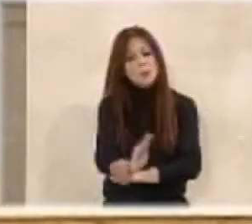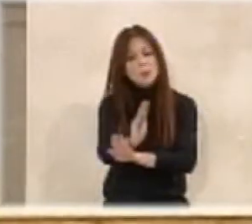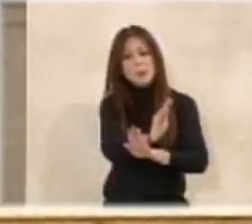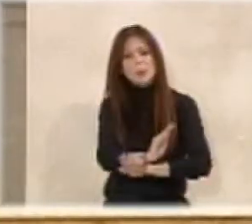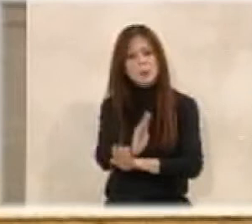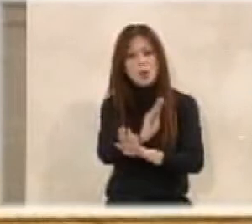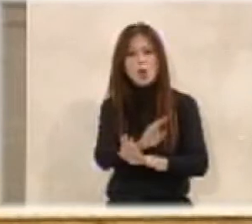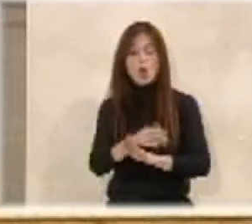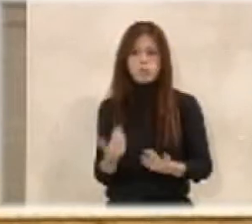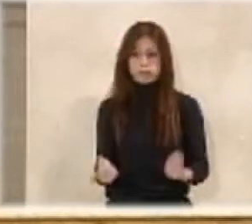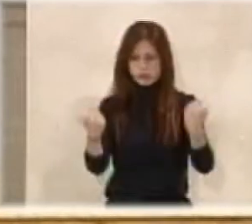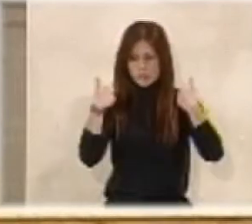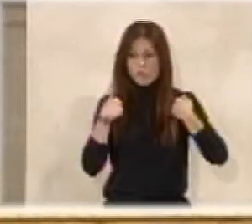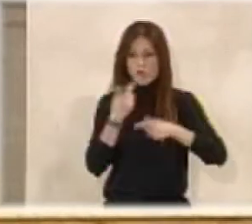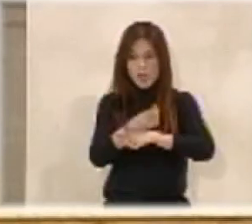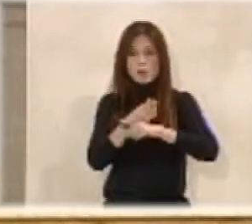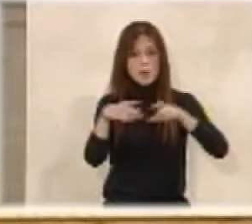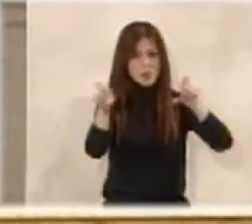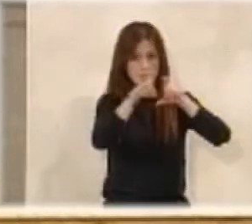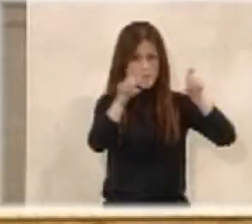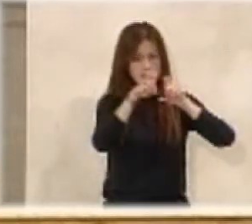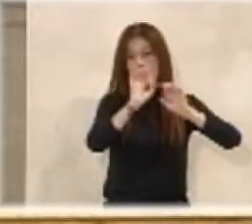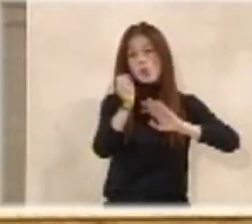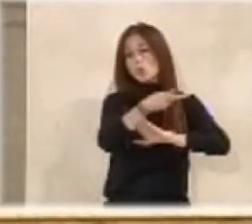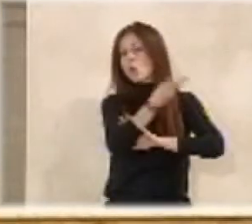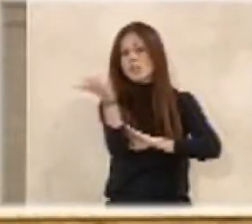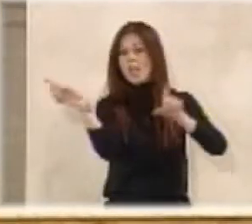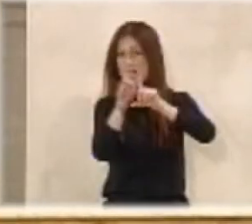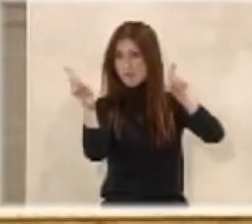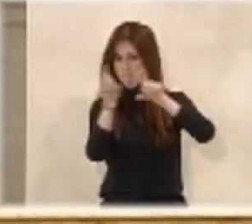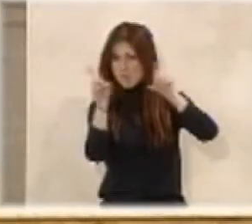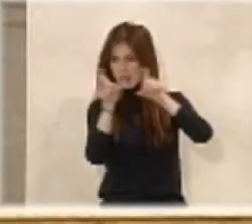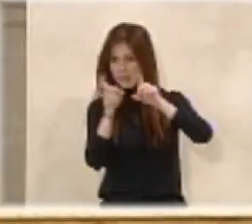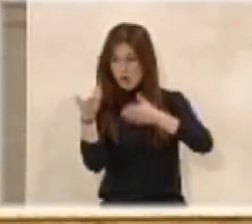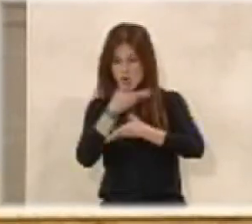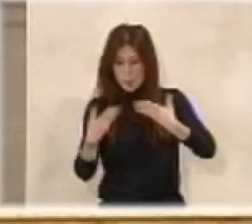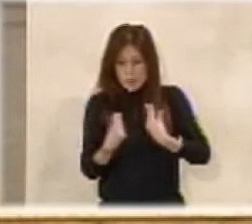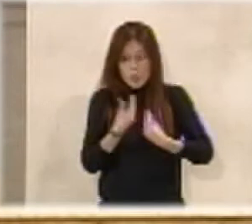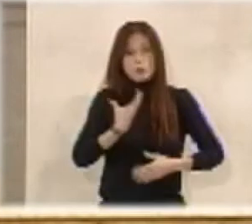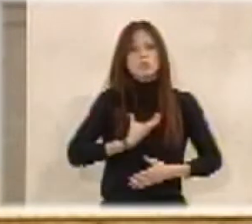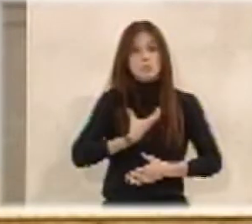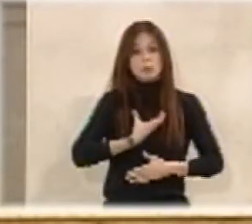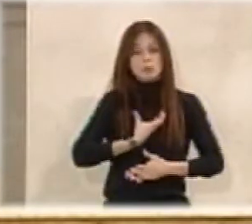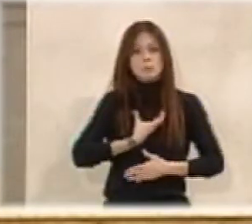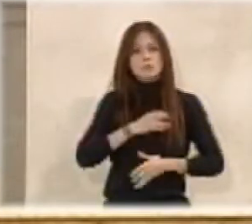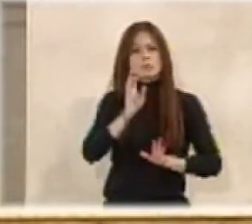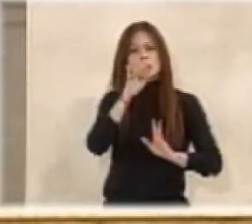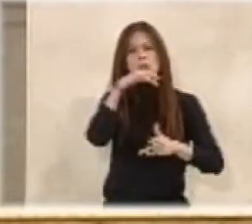obligaciones contractuales, no de esta empresa concesionaria, sino de todas las empresas concesionarias, y que actualmente